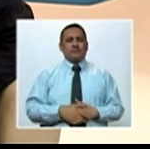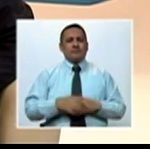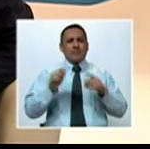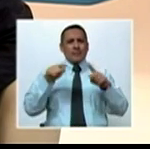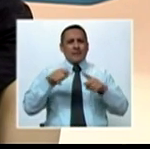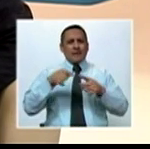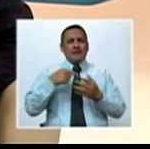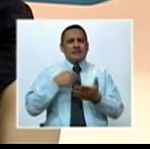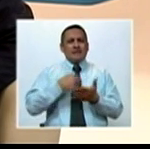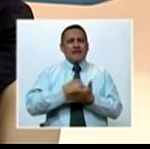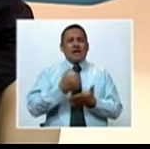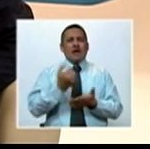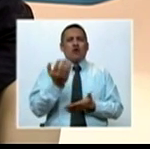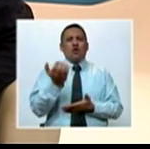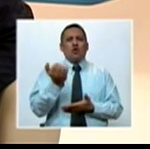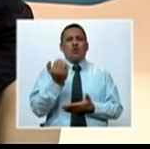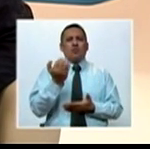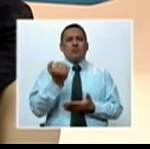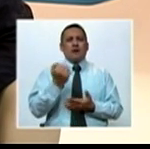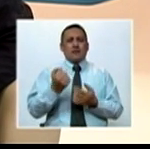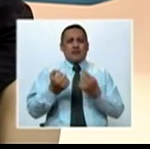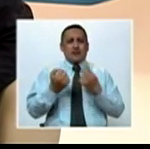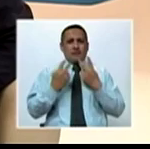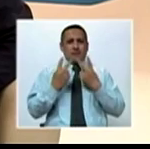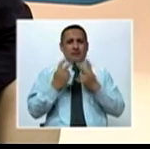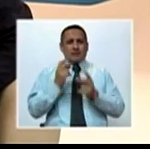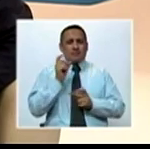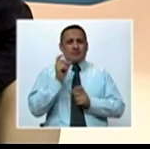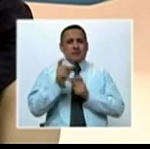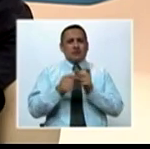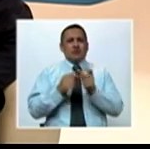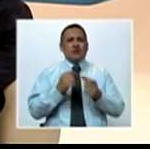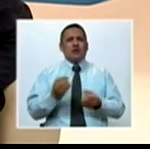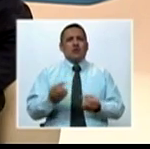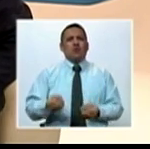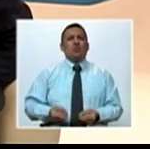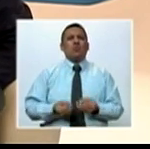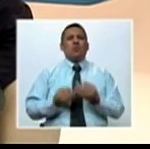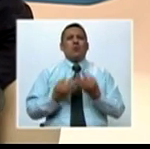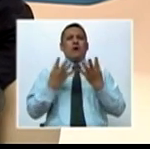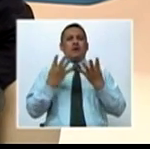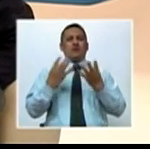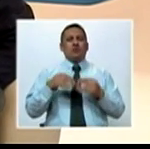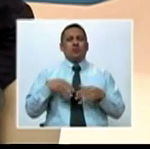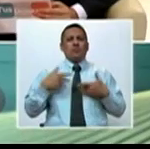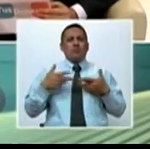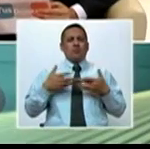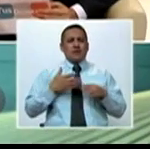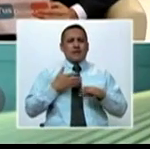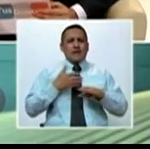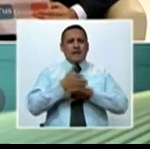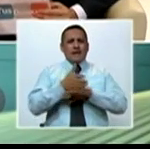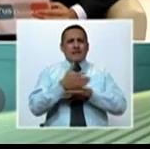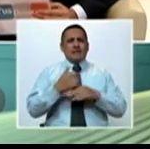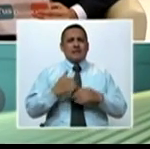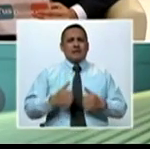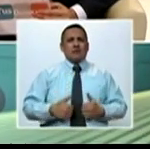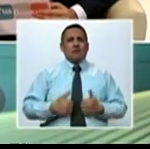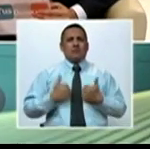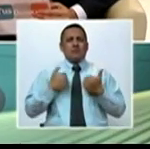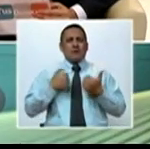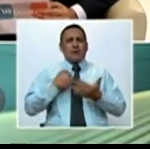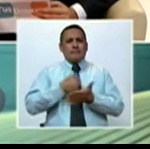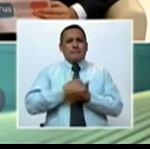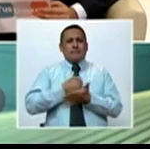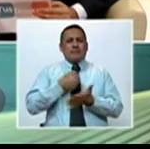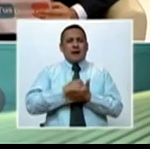Esta cobranza coactiva, ¿qué tanto puede invadir en nuestros